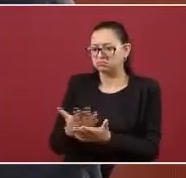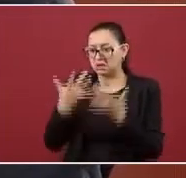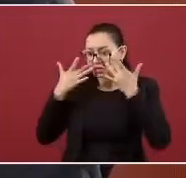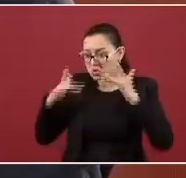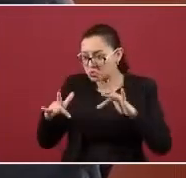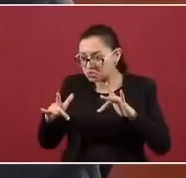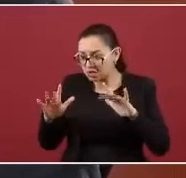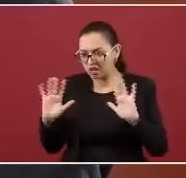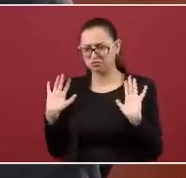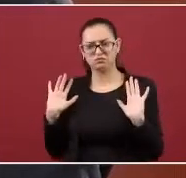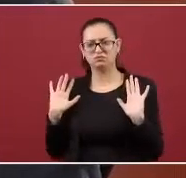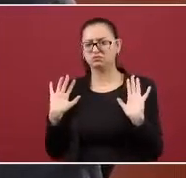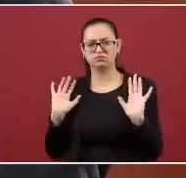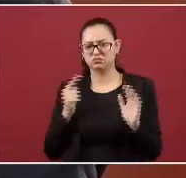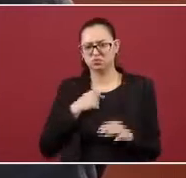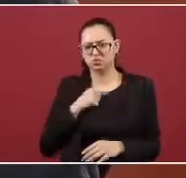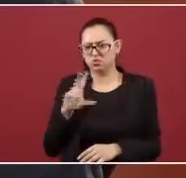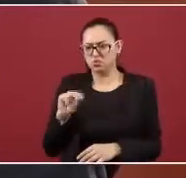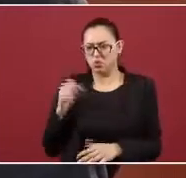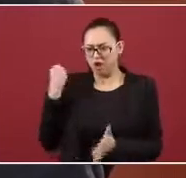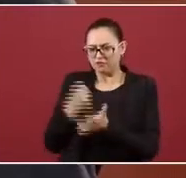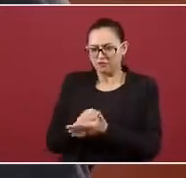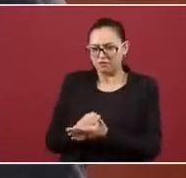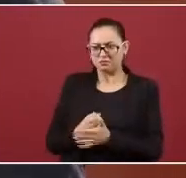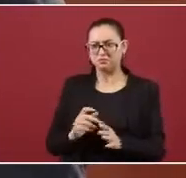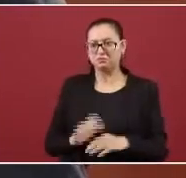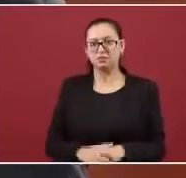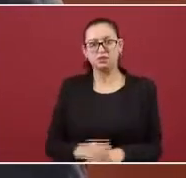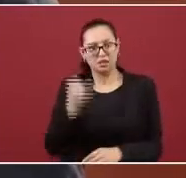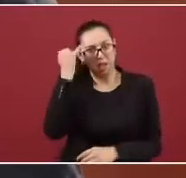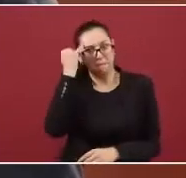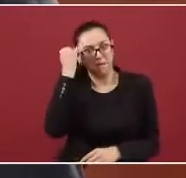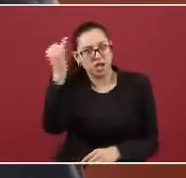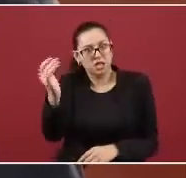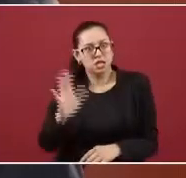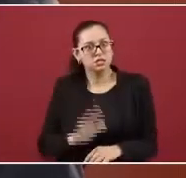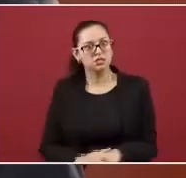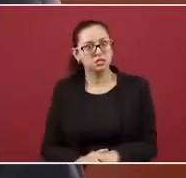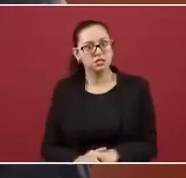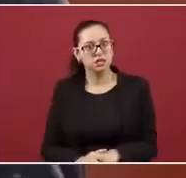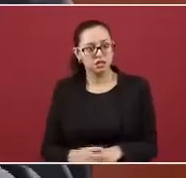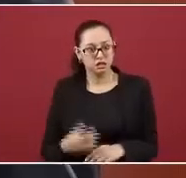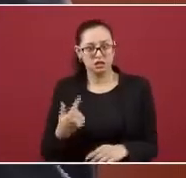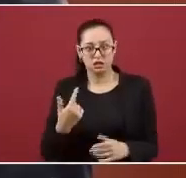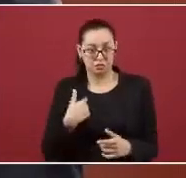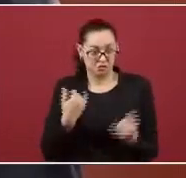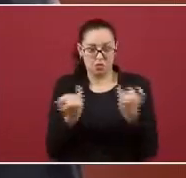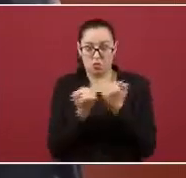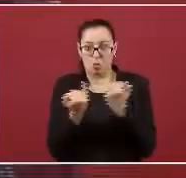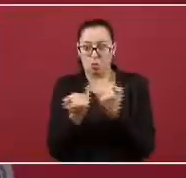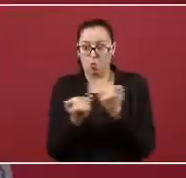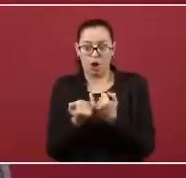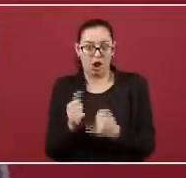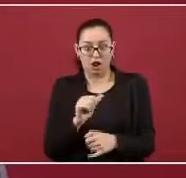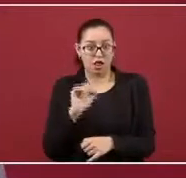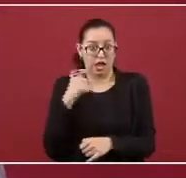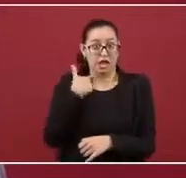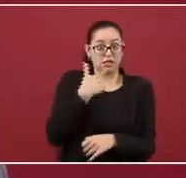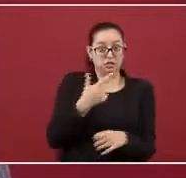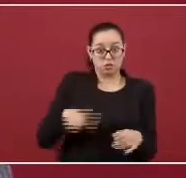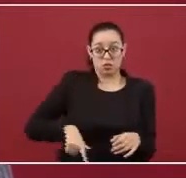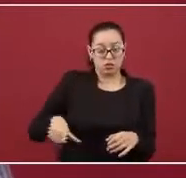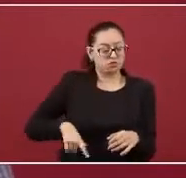renuncia, porque si no, imagínense cómo quedo. Es lo mismo, o sea, yo tengo que cuidar todo